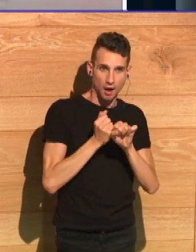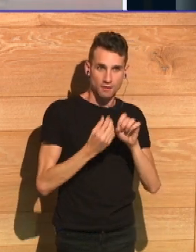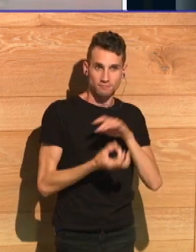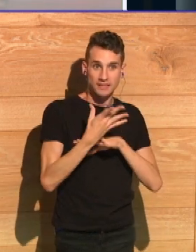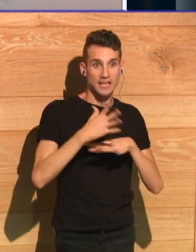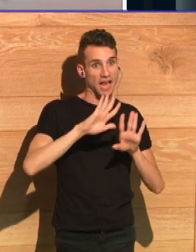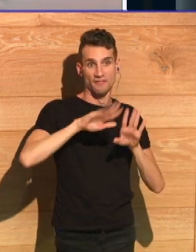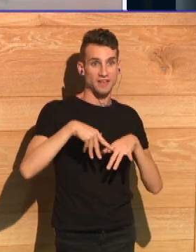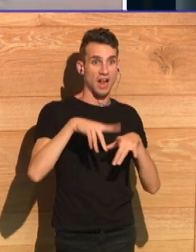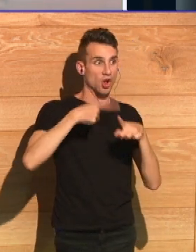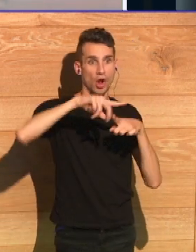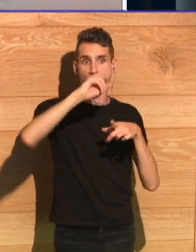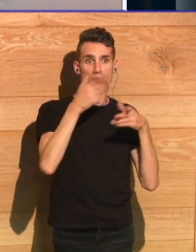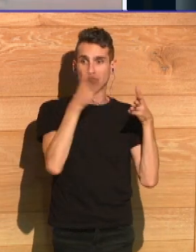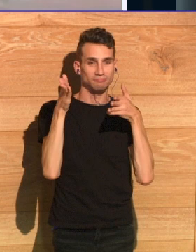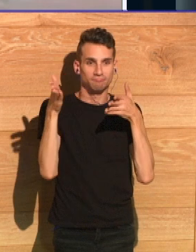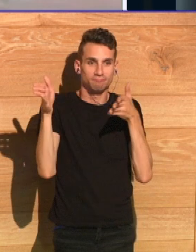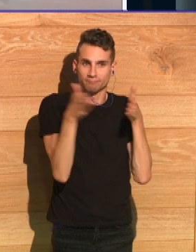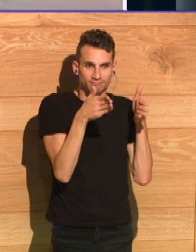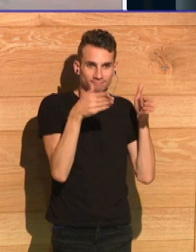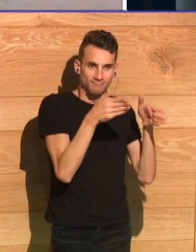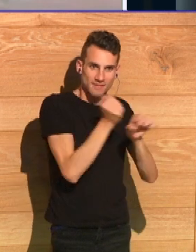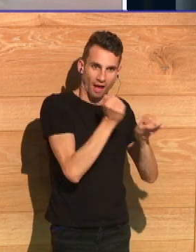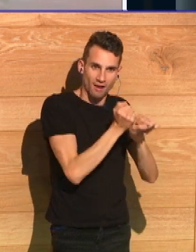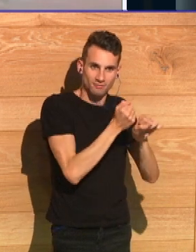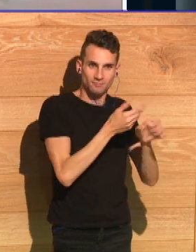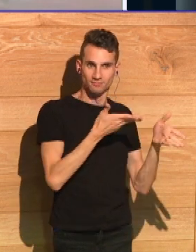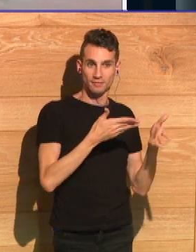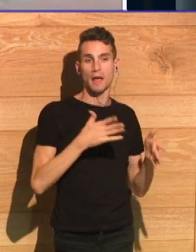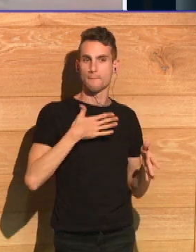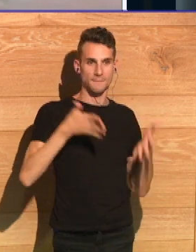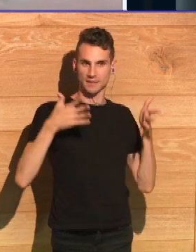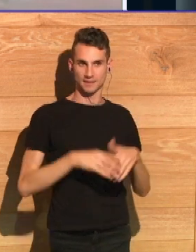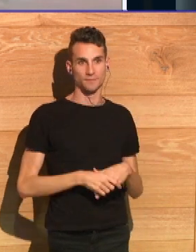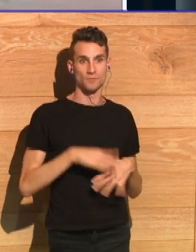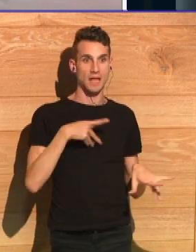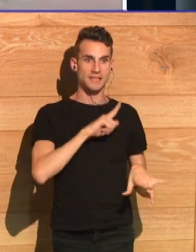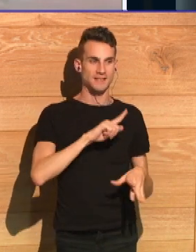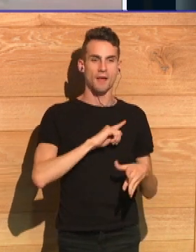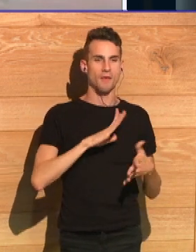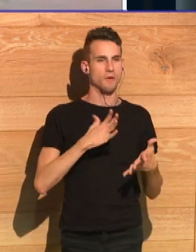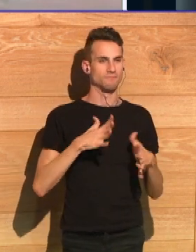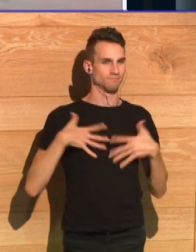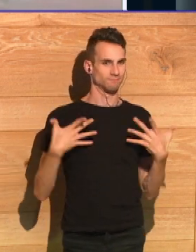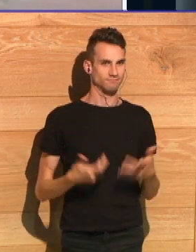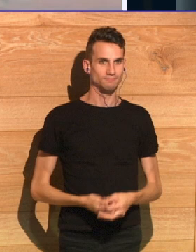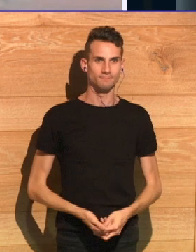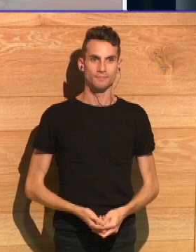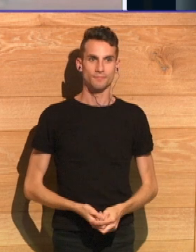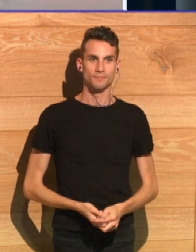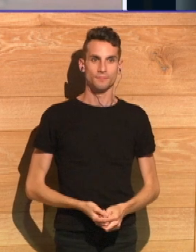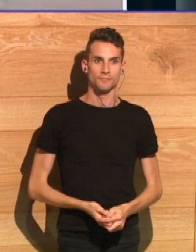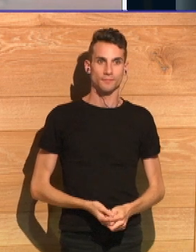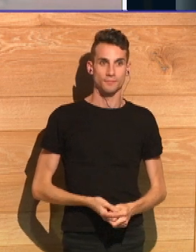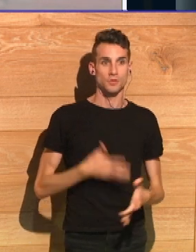pensar en absolutamente nada más. Y me encanta, es una sensación muy estimulante. No se